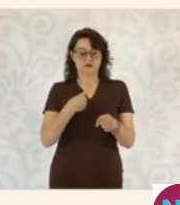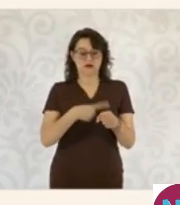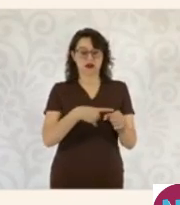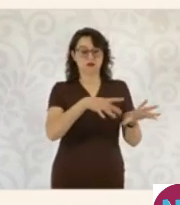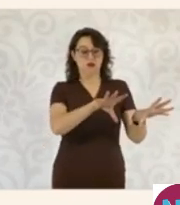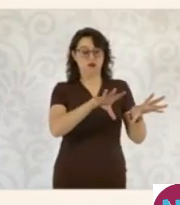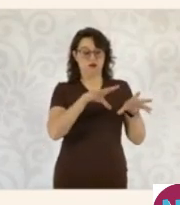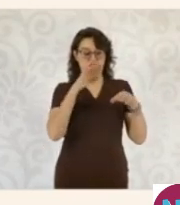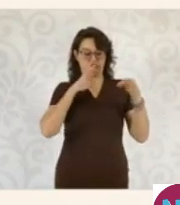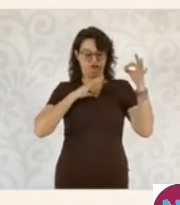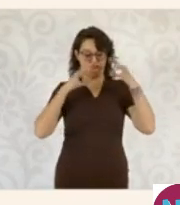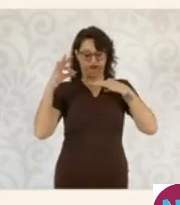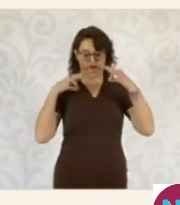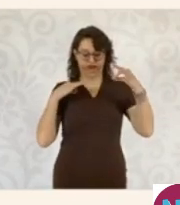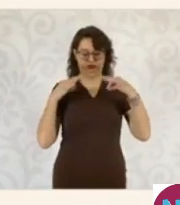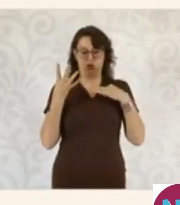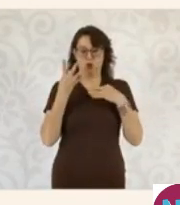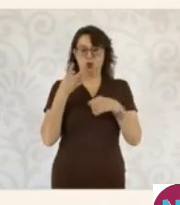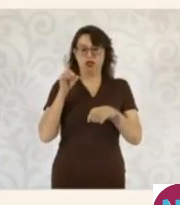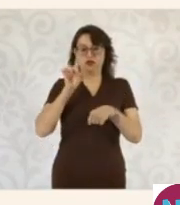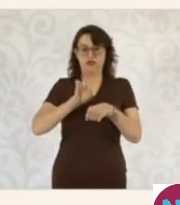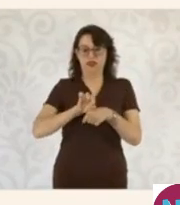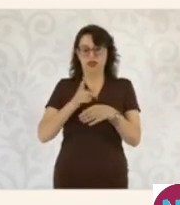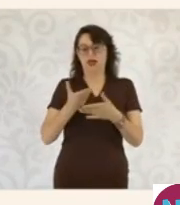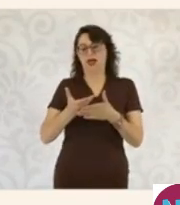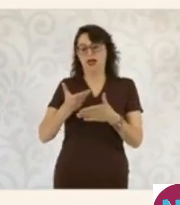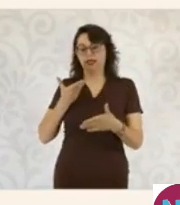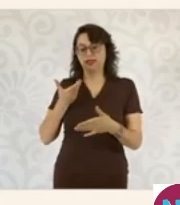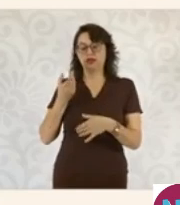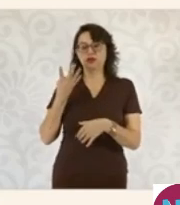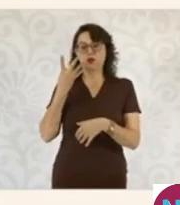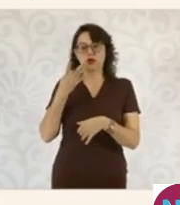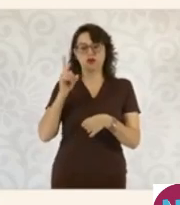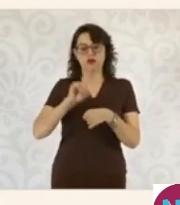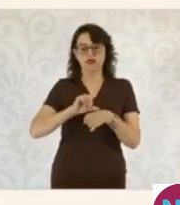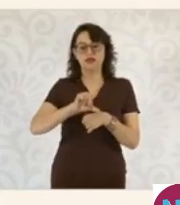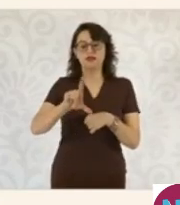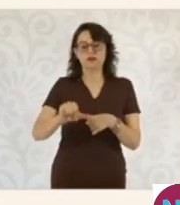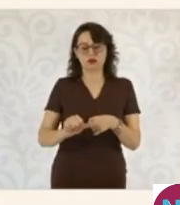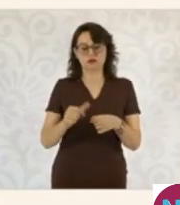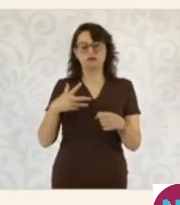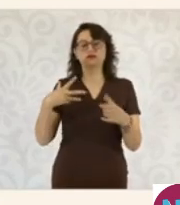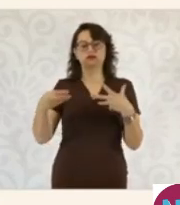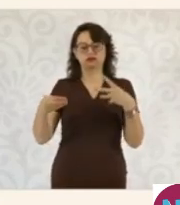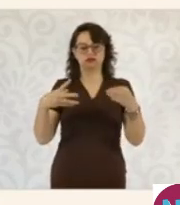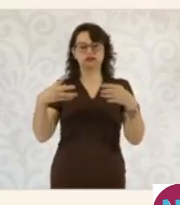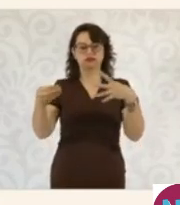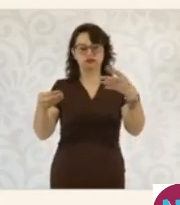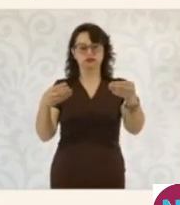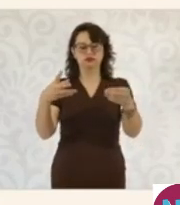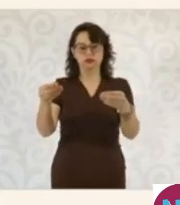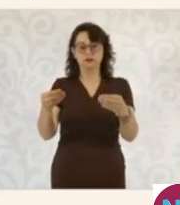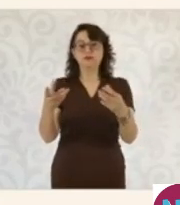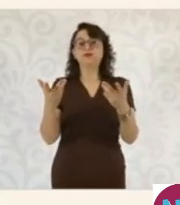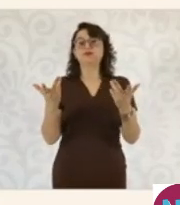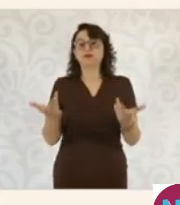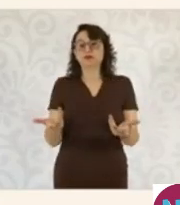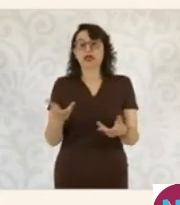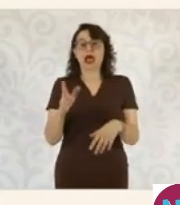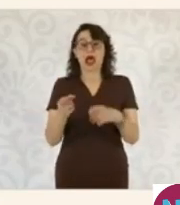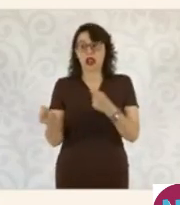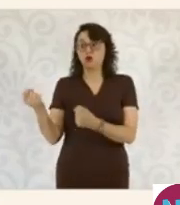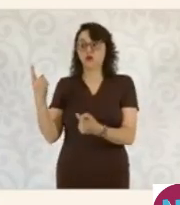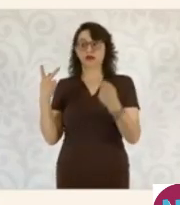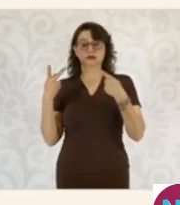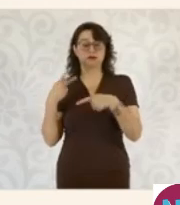que aparecen las ronchas. Hay diferentes factores de riesgo para ser susceptible al sarampión. Aquí quiero